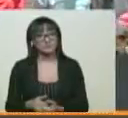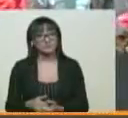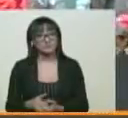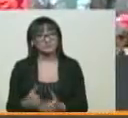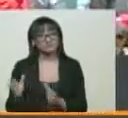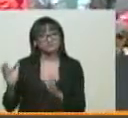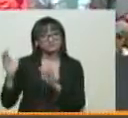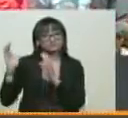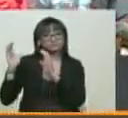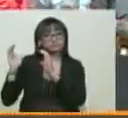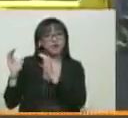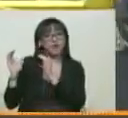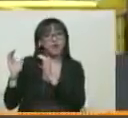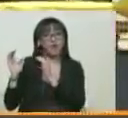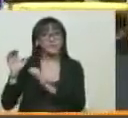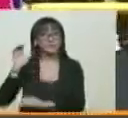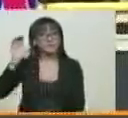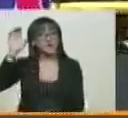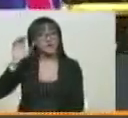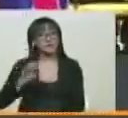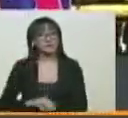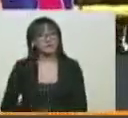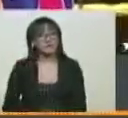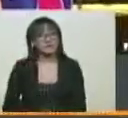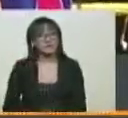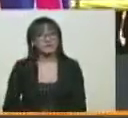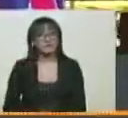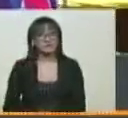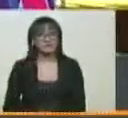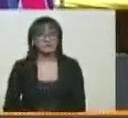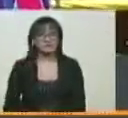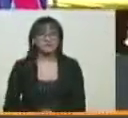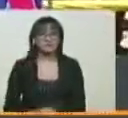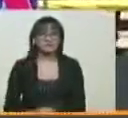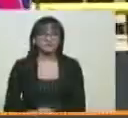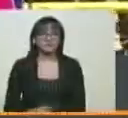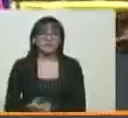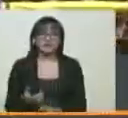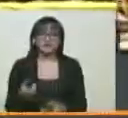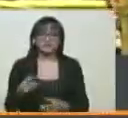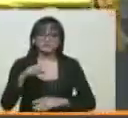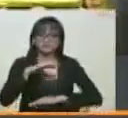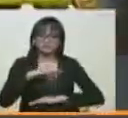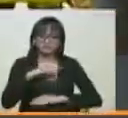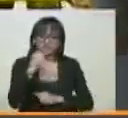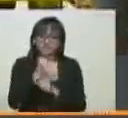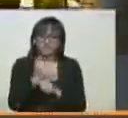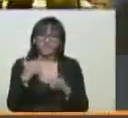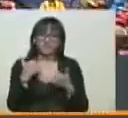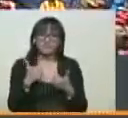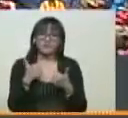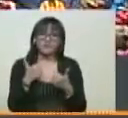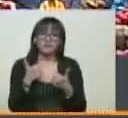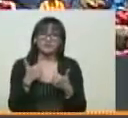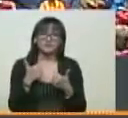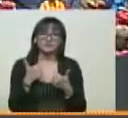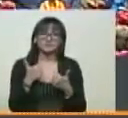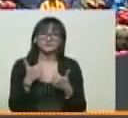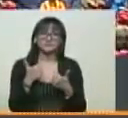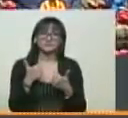peso de una patria para garantizar su gobernabilidad, para